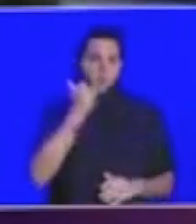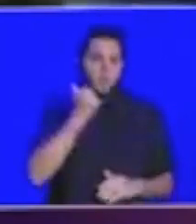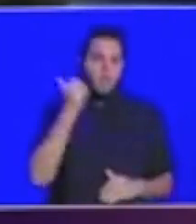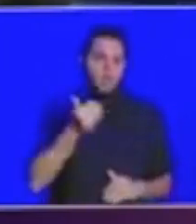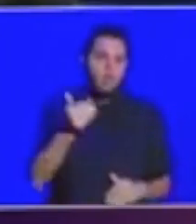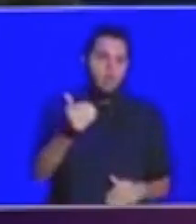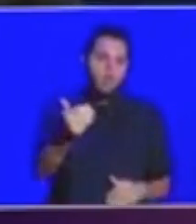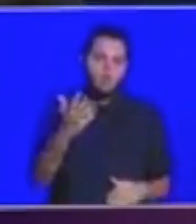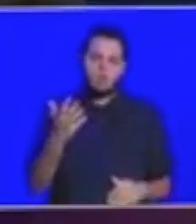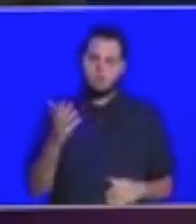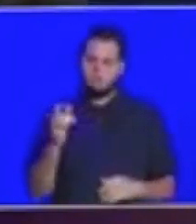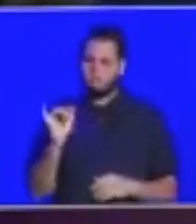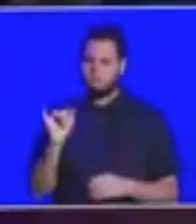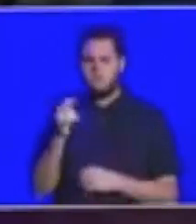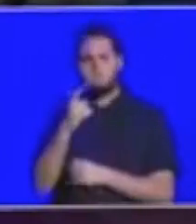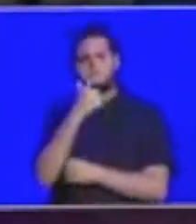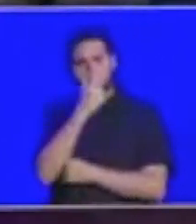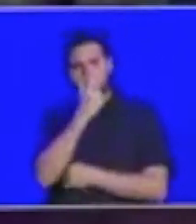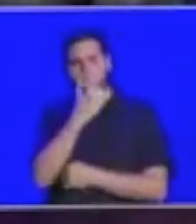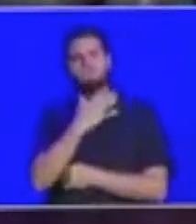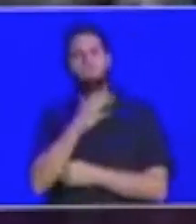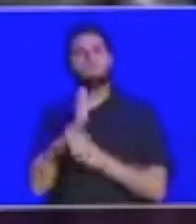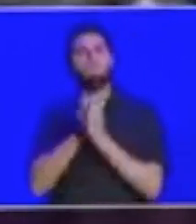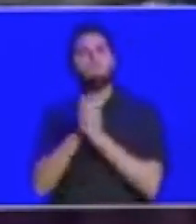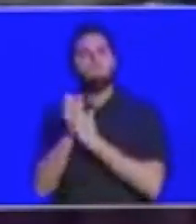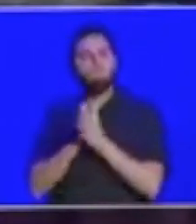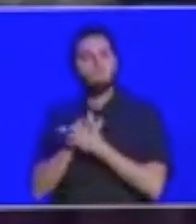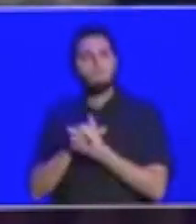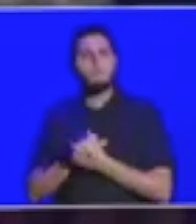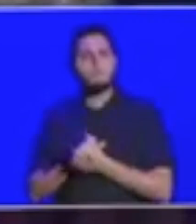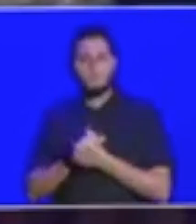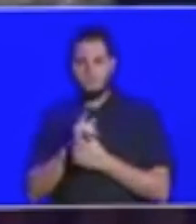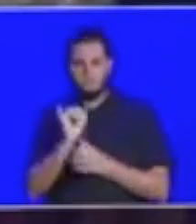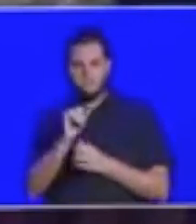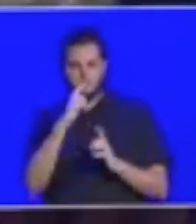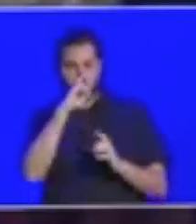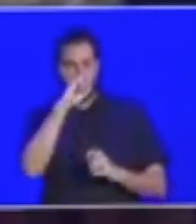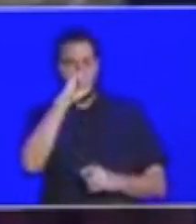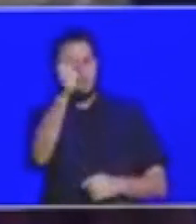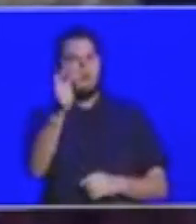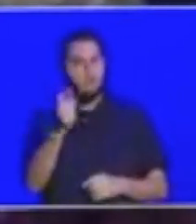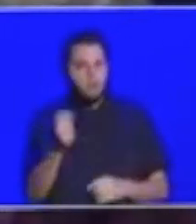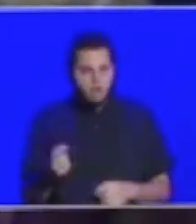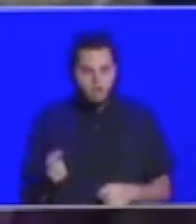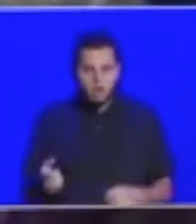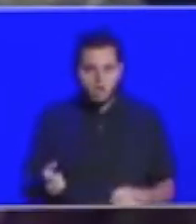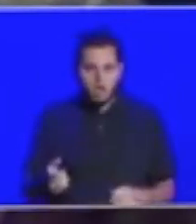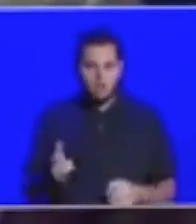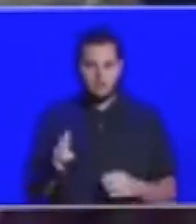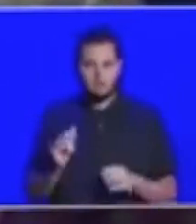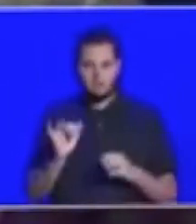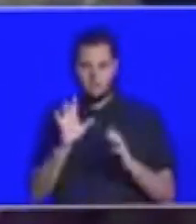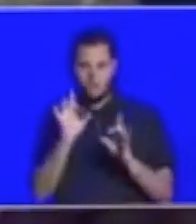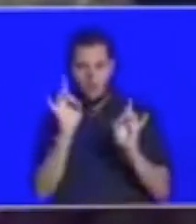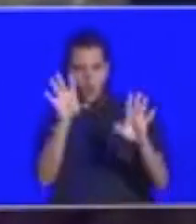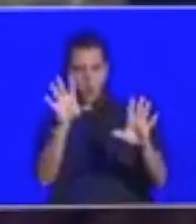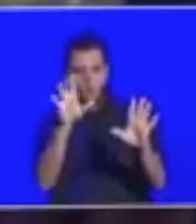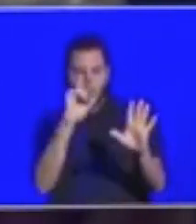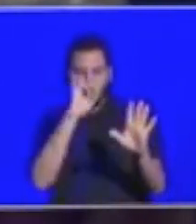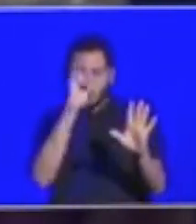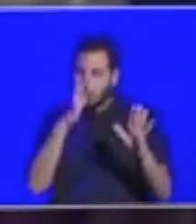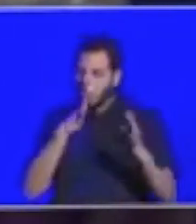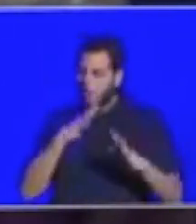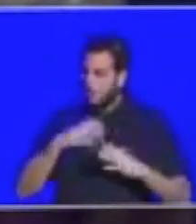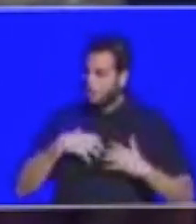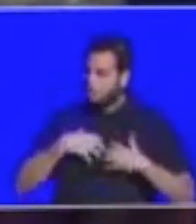me estuvo bien interesante. Yo sé que decir que estamos hartos de odio es una manera de expresarnos, porque la palabra odio tiene una carga muy